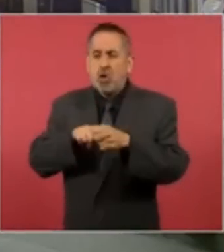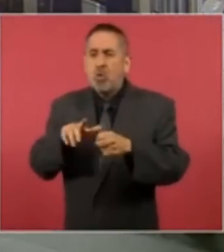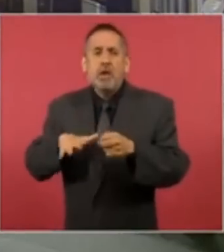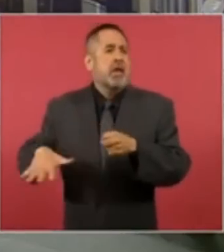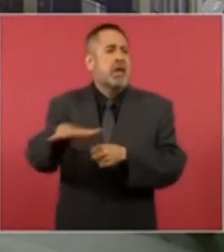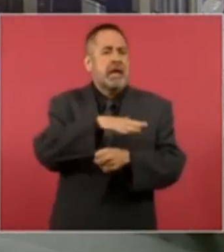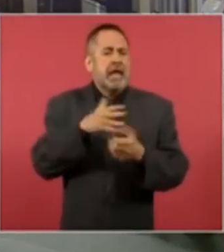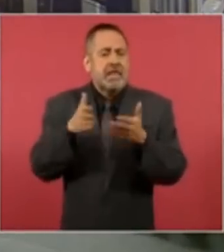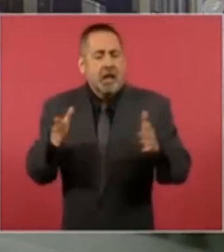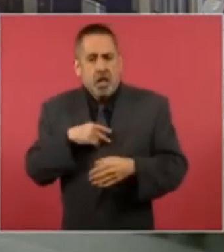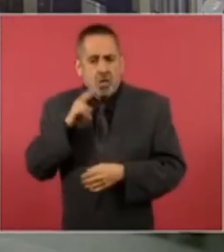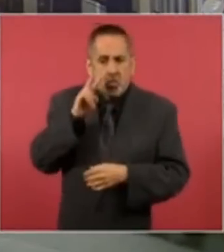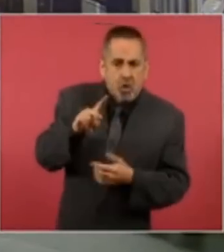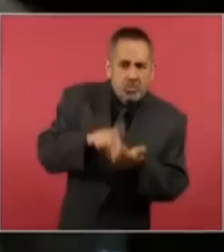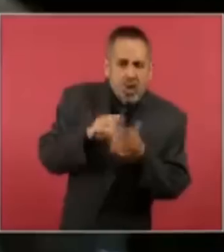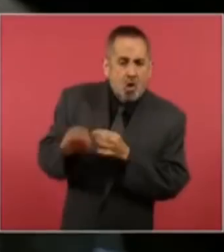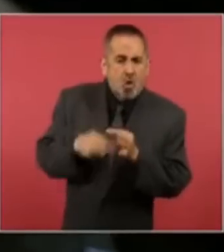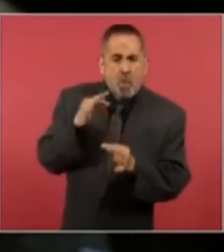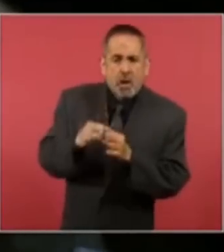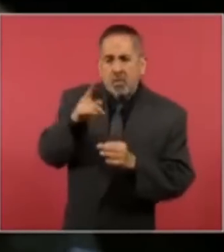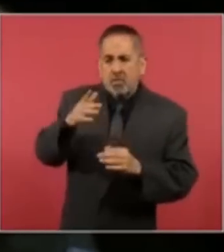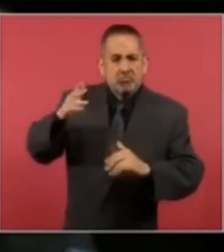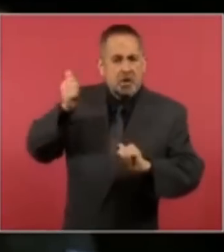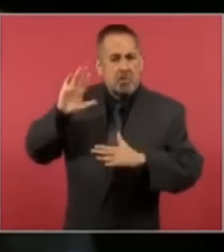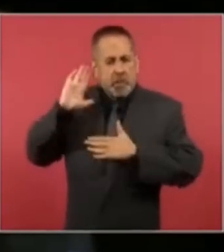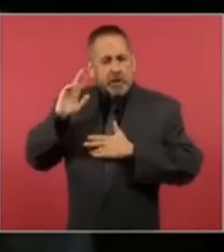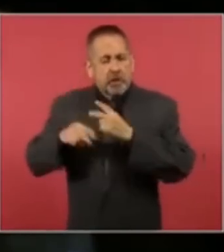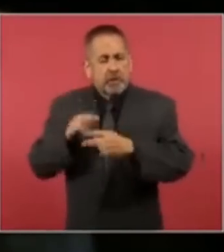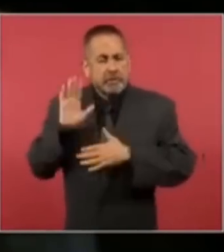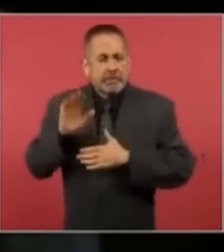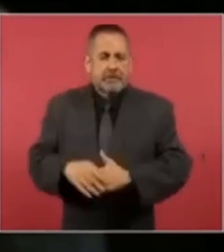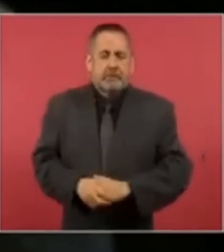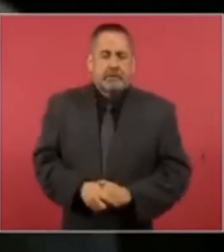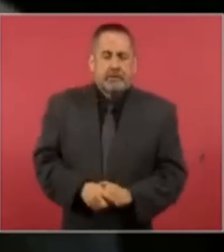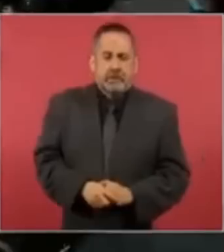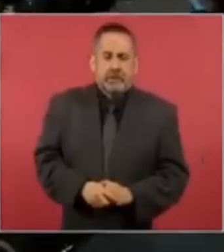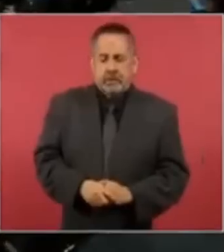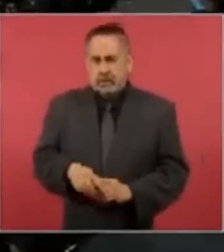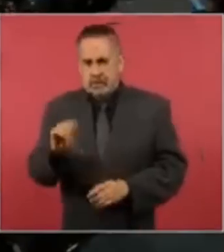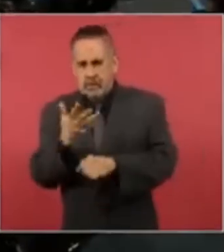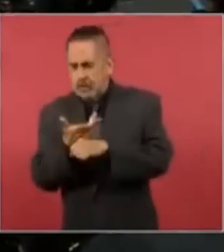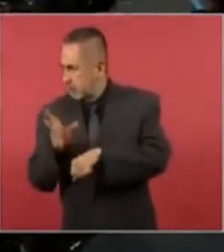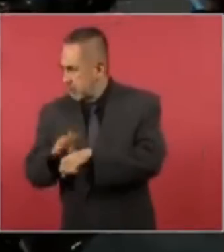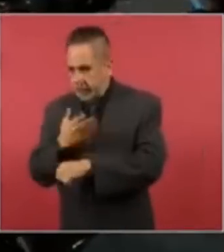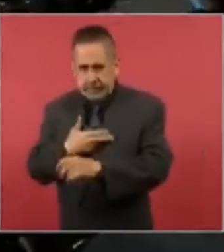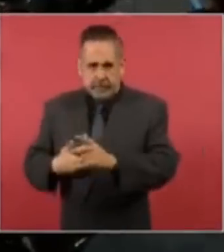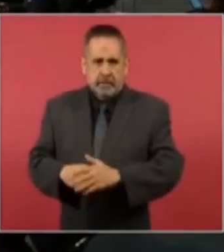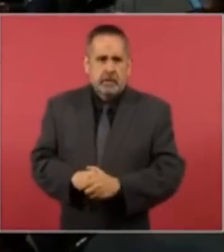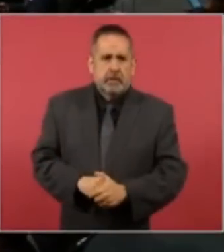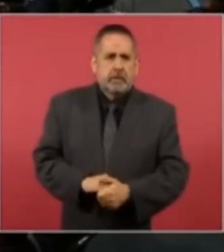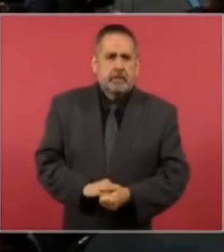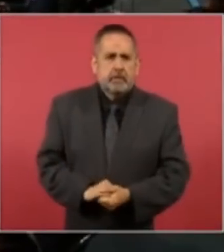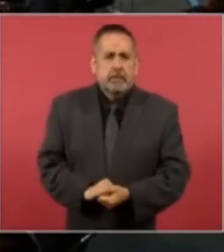general, no vemos que esté cumpliendo con lo que usted había prometido. Sí. Primero, si me permite, señor presidente, si podemos